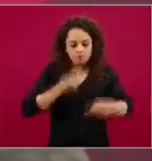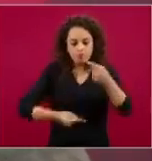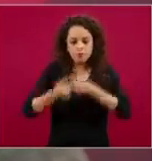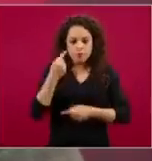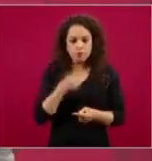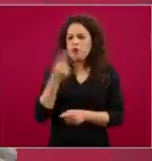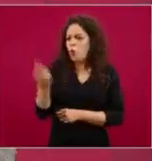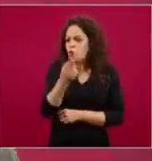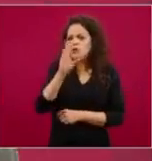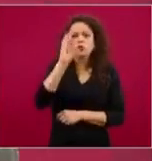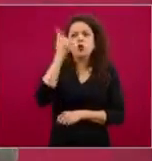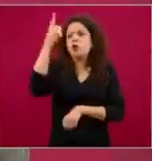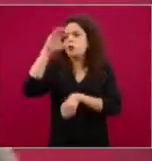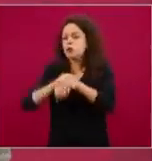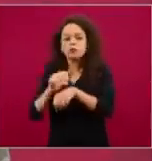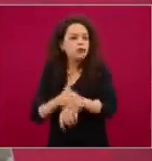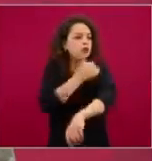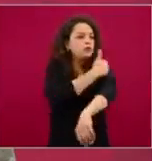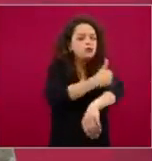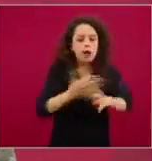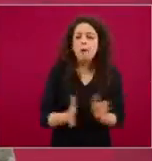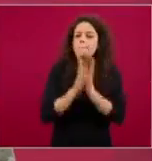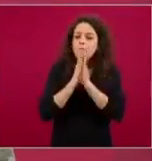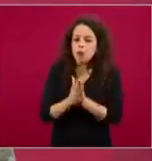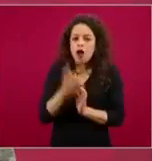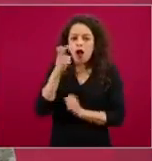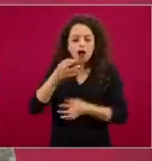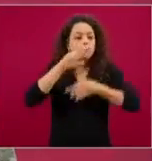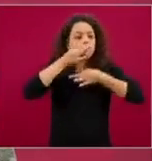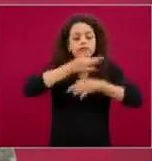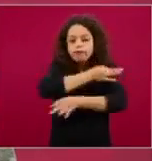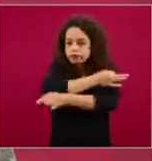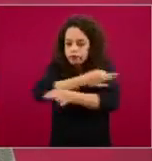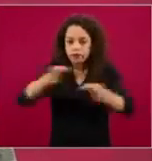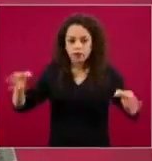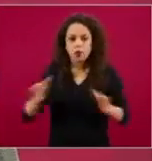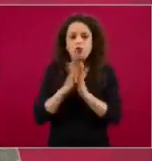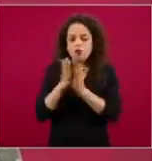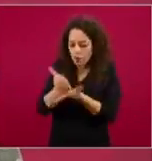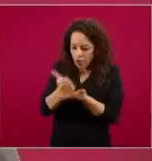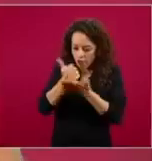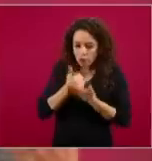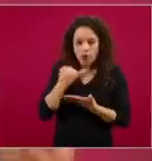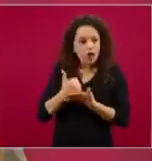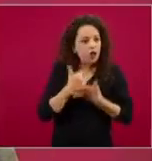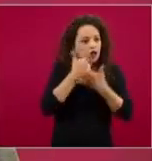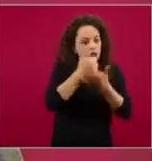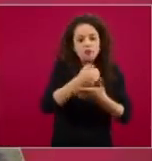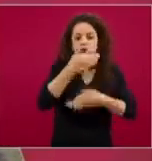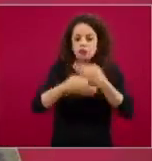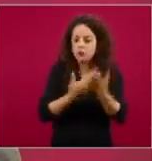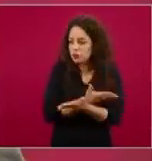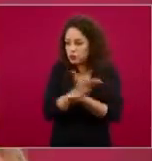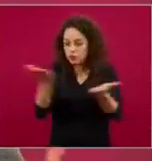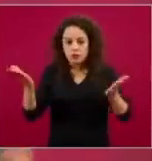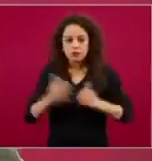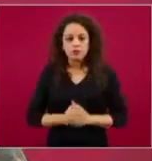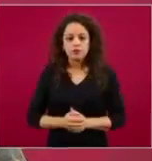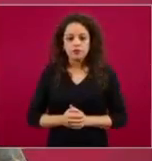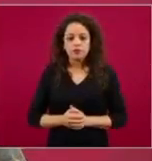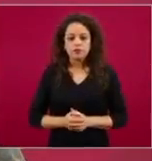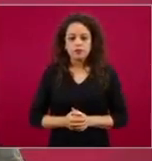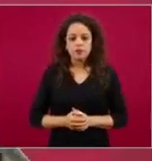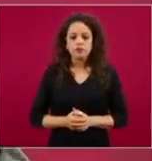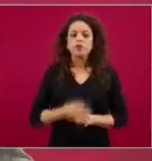una amiga. Difunda por favor este mensaje, ayúdenos, ayúdese, ayudémonos. Difundiendo este